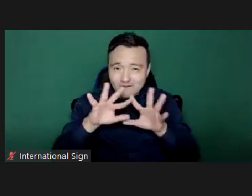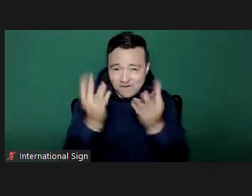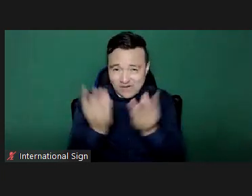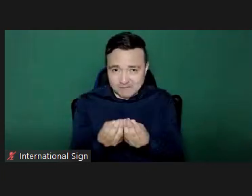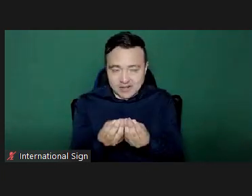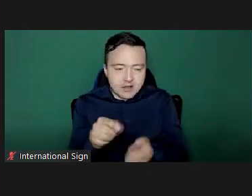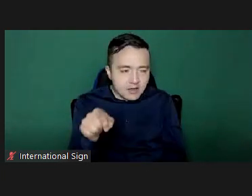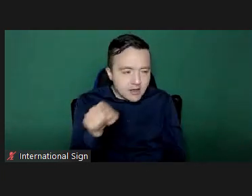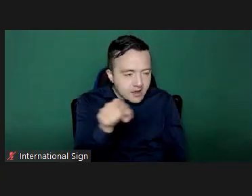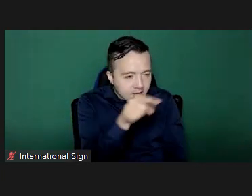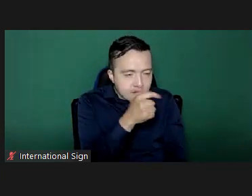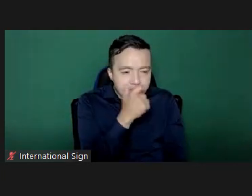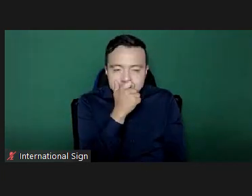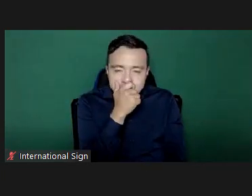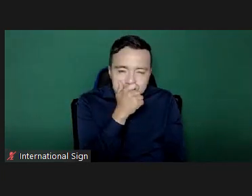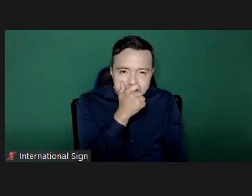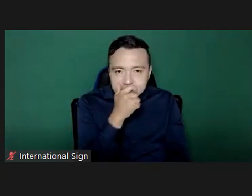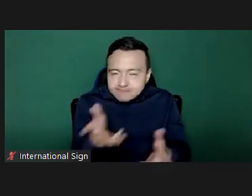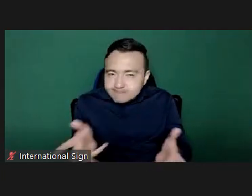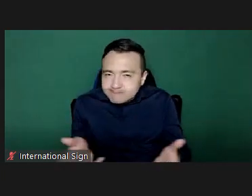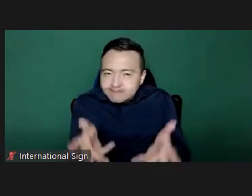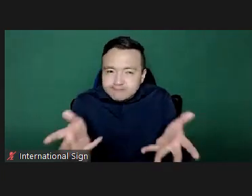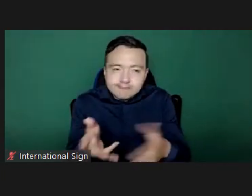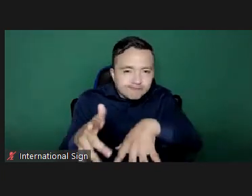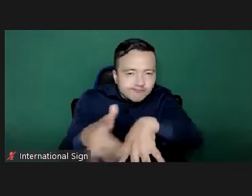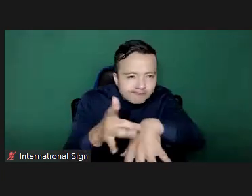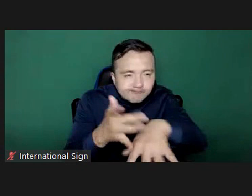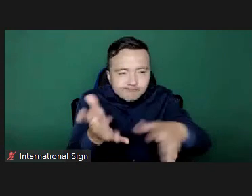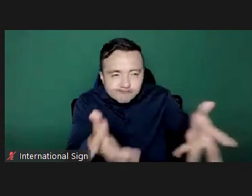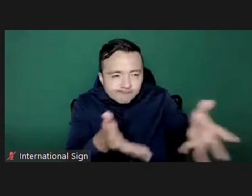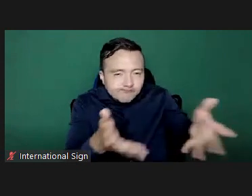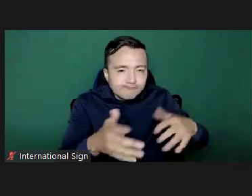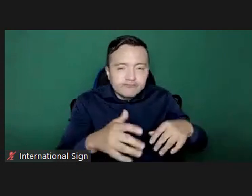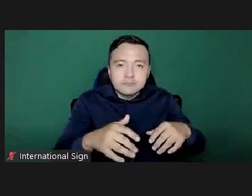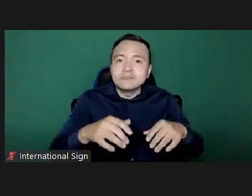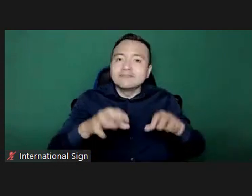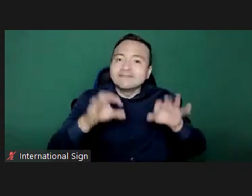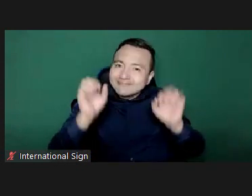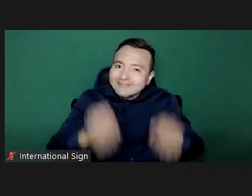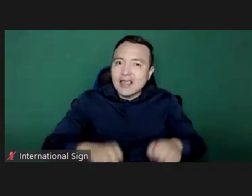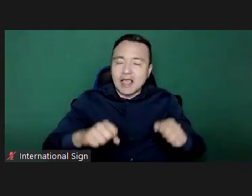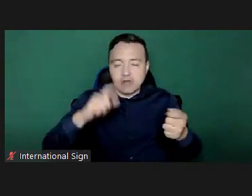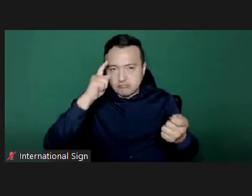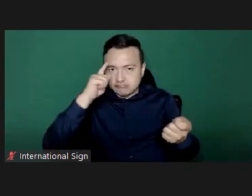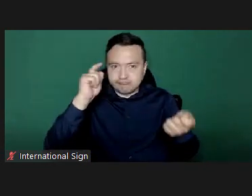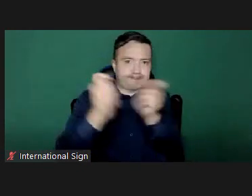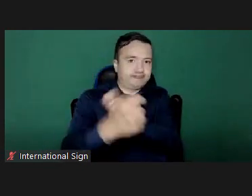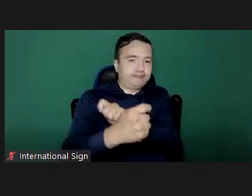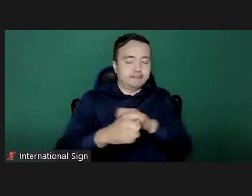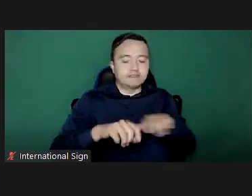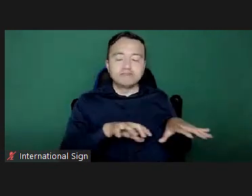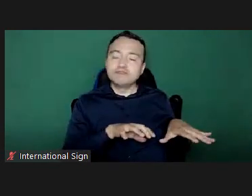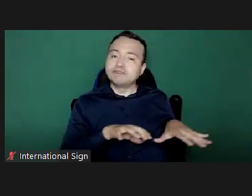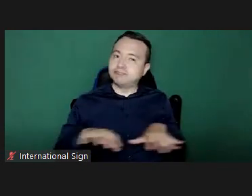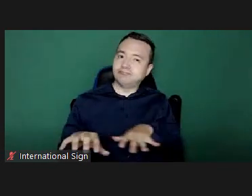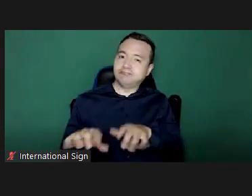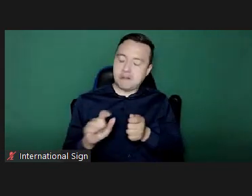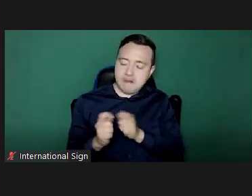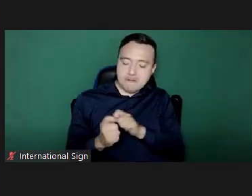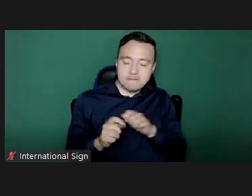siendo algo bastante discutido. Luego hay que usar